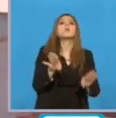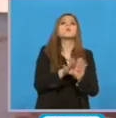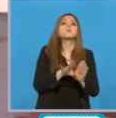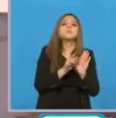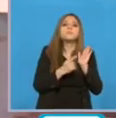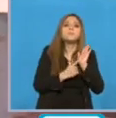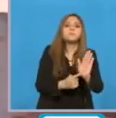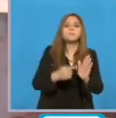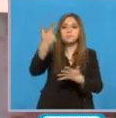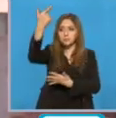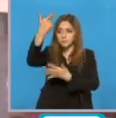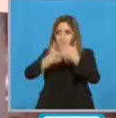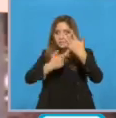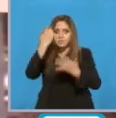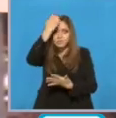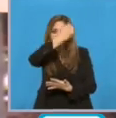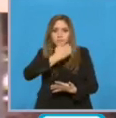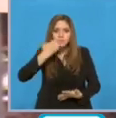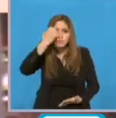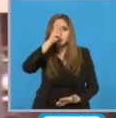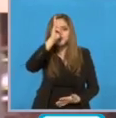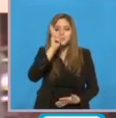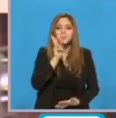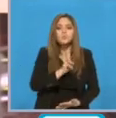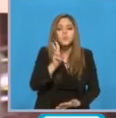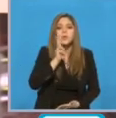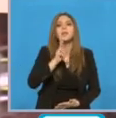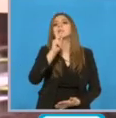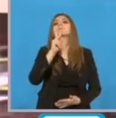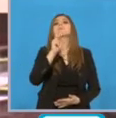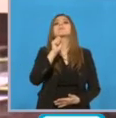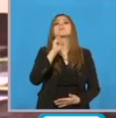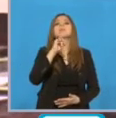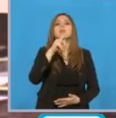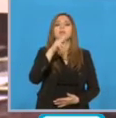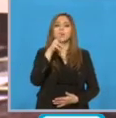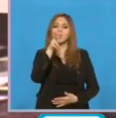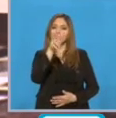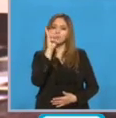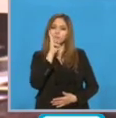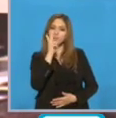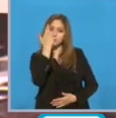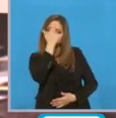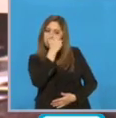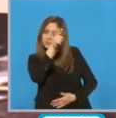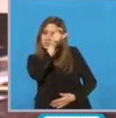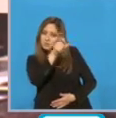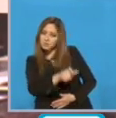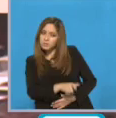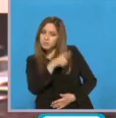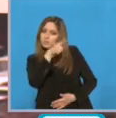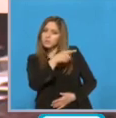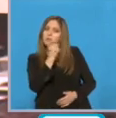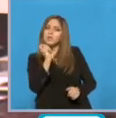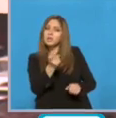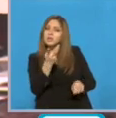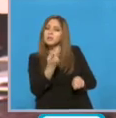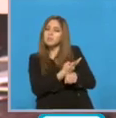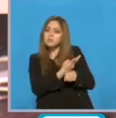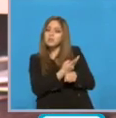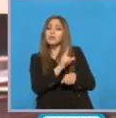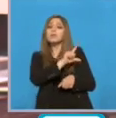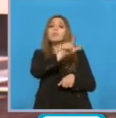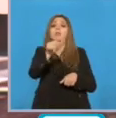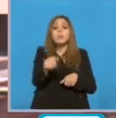las pruebas psiquiátricas. Tendrías que estar observando, ¿no?, a la persona que cometió este acto ilícito y, bueno,